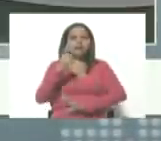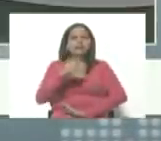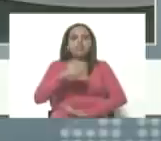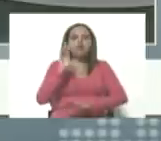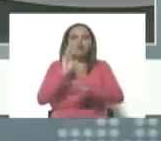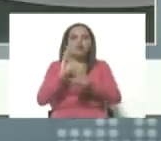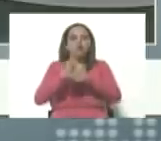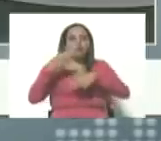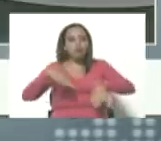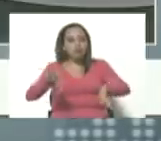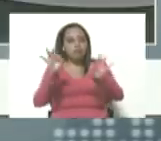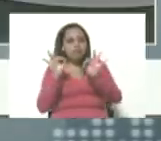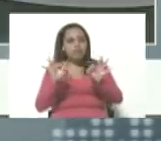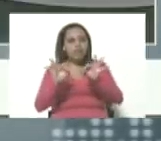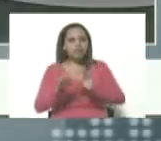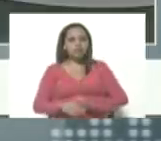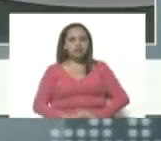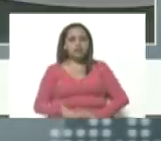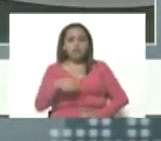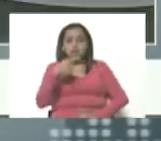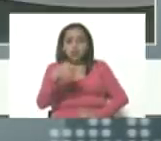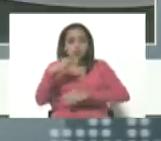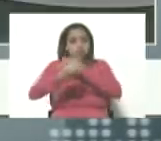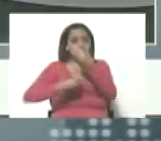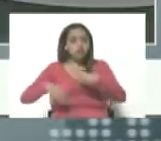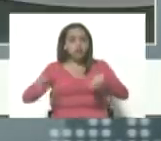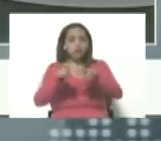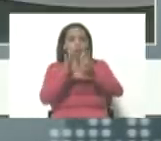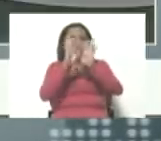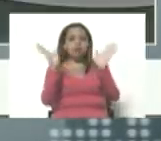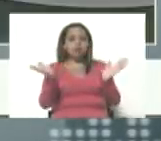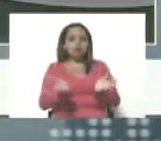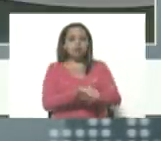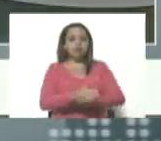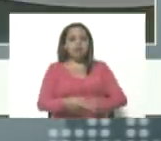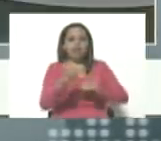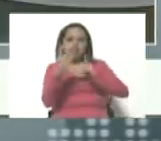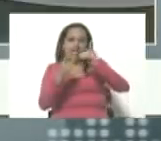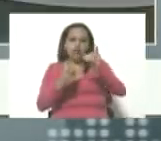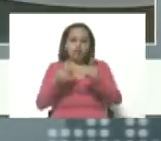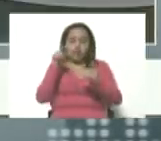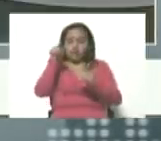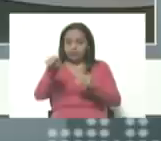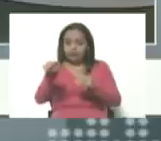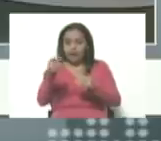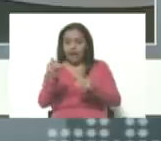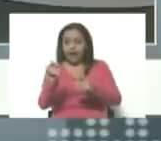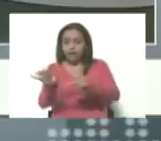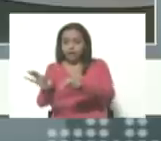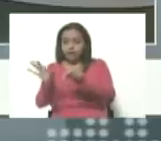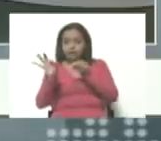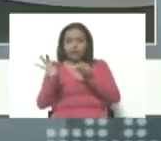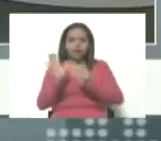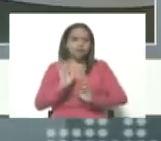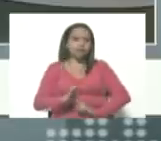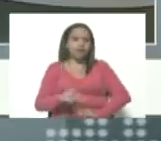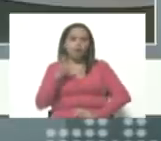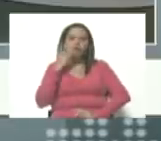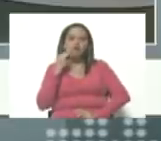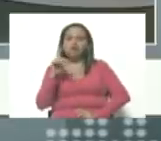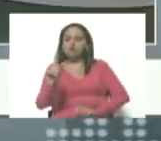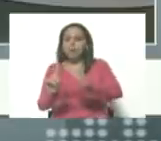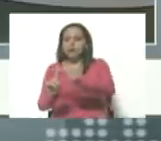especiales. Eso ha pasado en el mundo. Te diagnostican a ti, a Pedro Pérez, lo